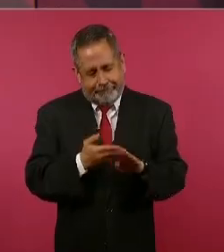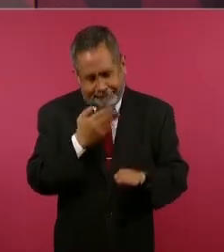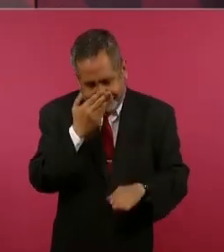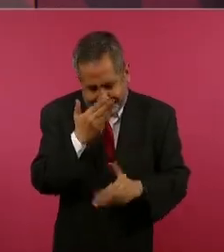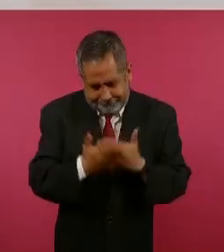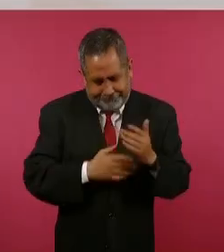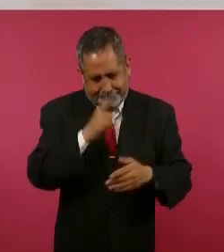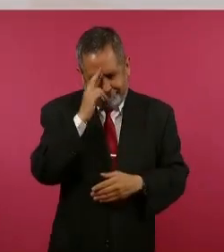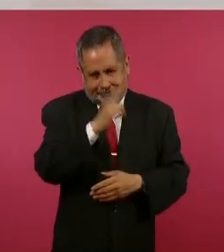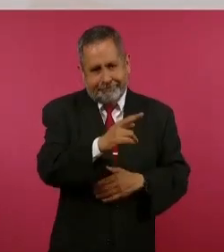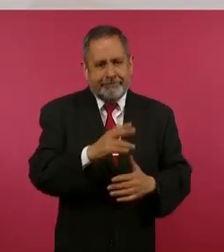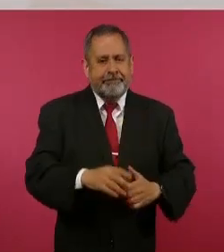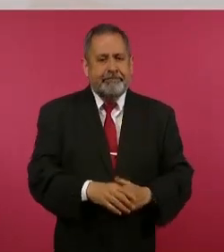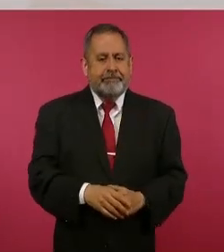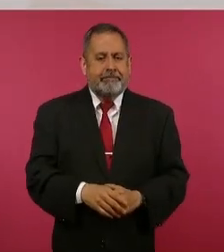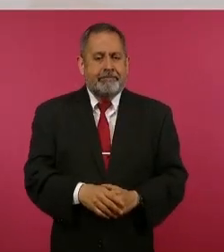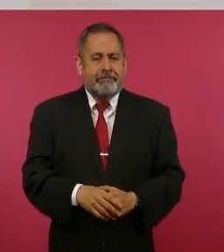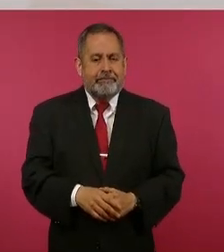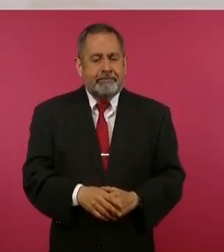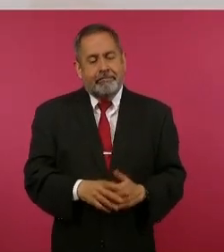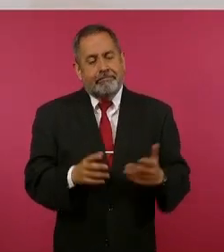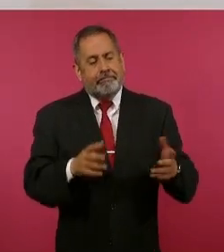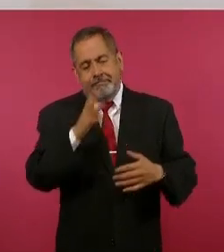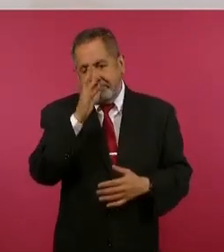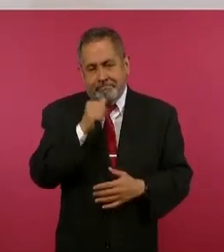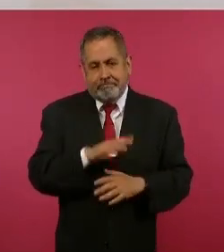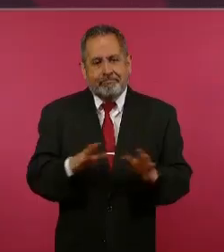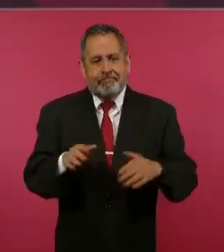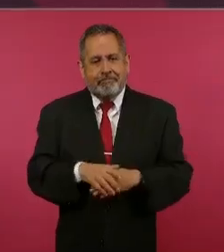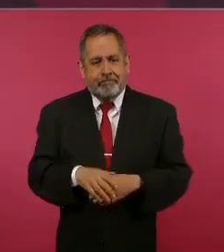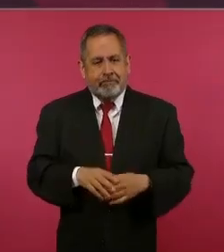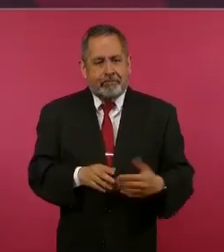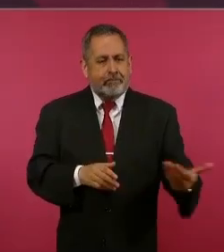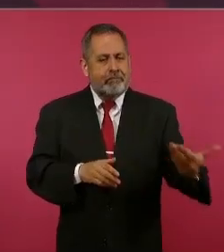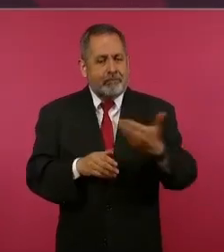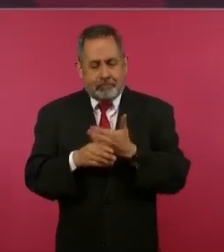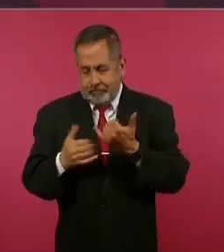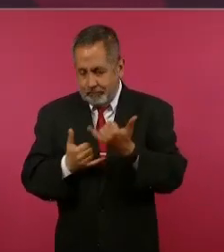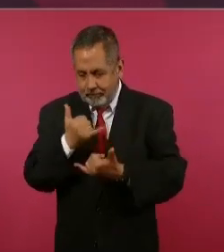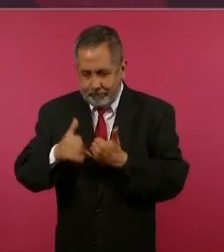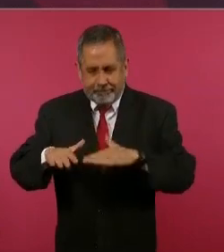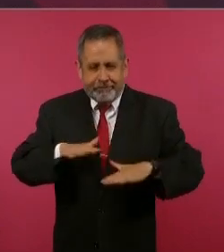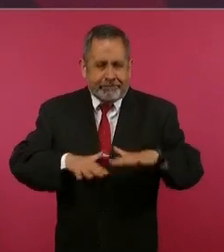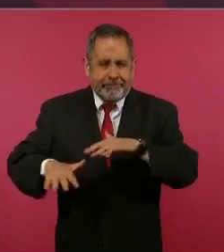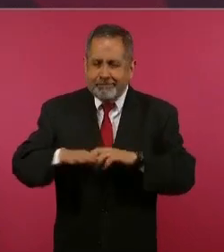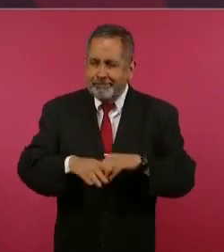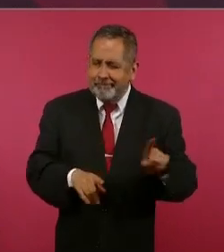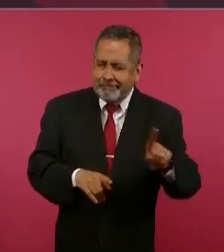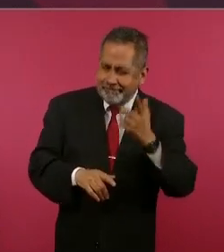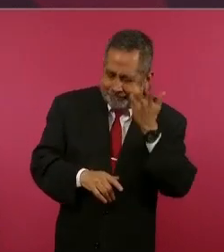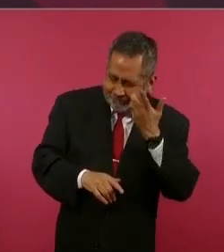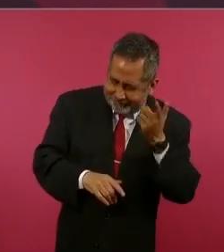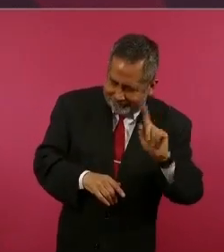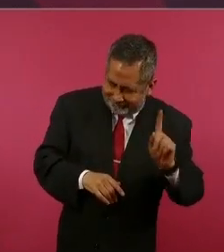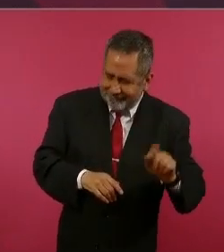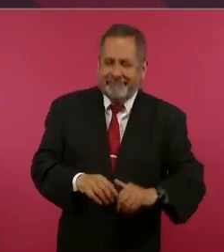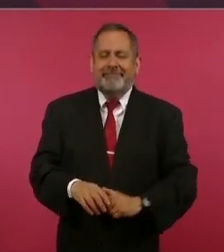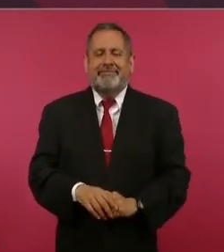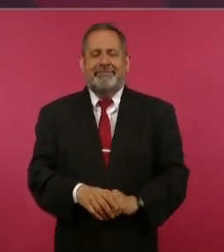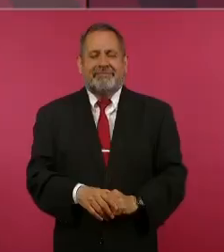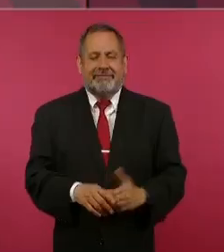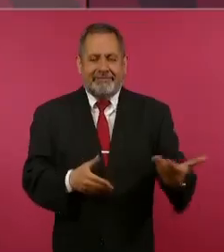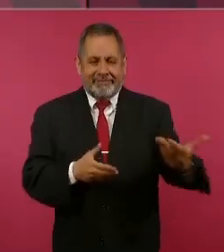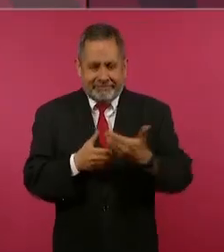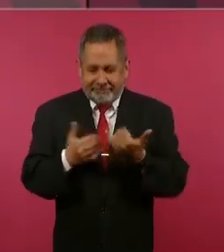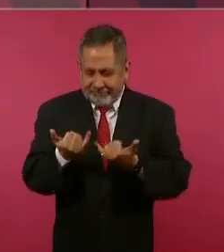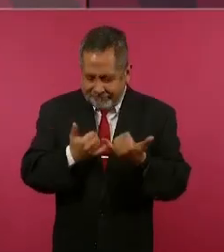respetuosamente. Digo, pues no puedo porque ustedes no van a ir a jugar dominó. O sea, o van